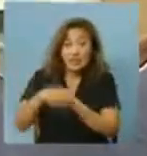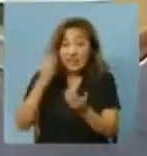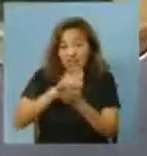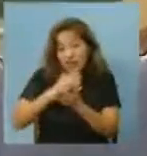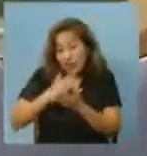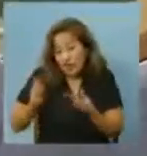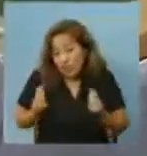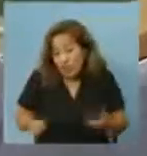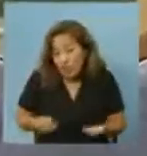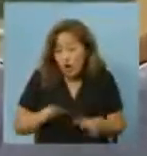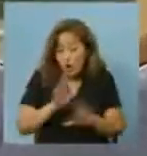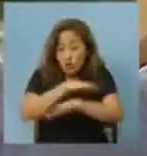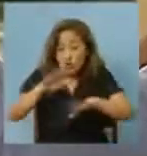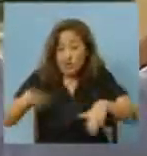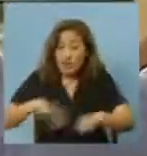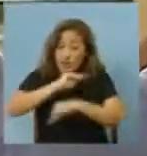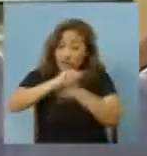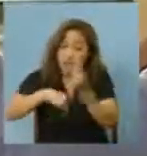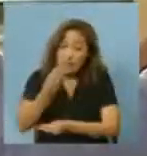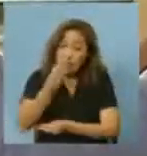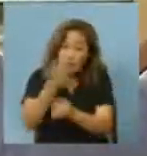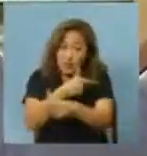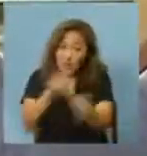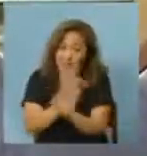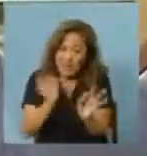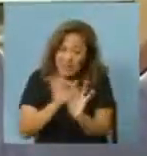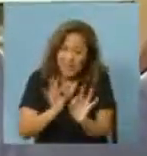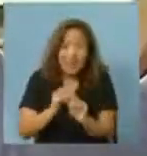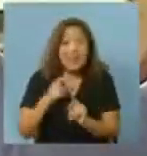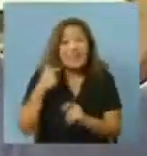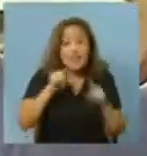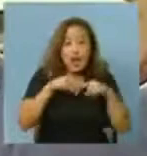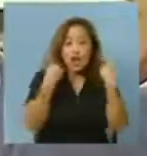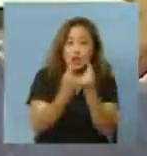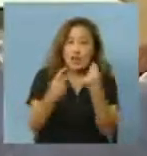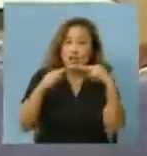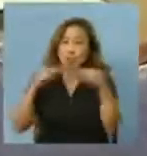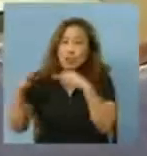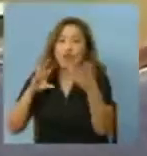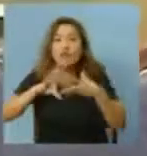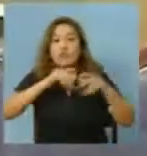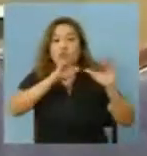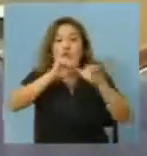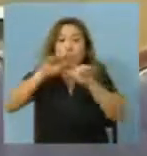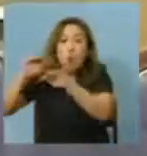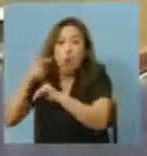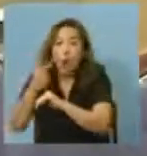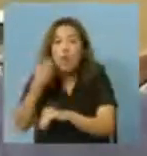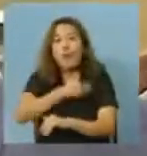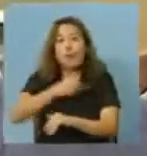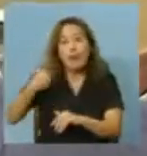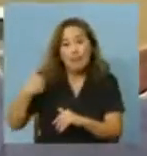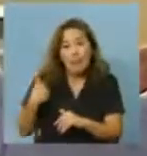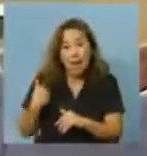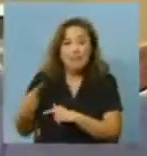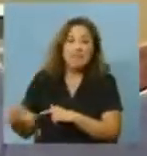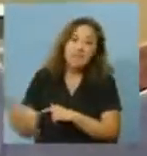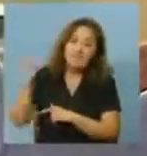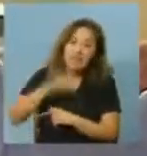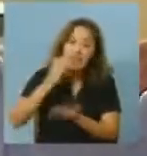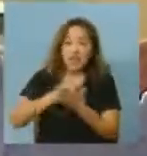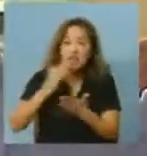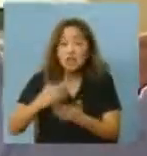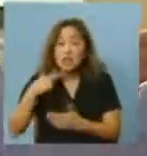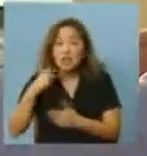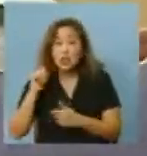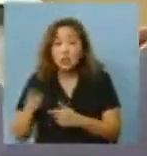cocinar, los chicos y la familia no podrían tener esta comida, ¿no? Y en los tres comedores manejamos el mismo sistema, ¿no? Que las madres vengan a cocinar para